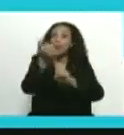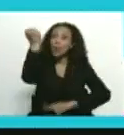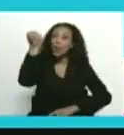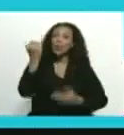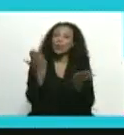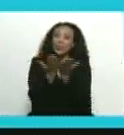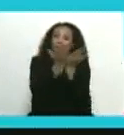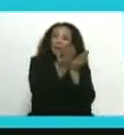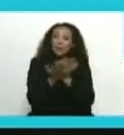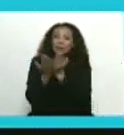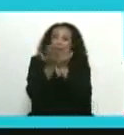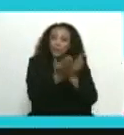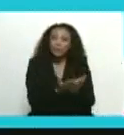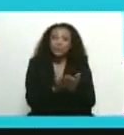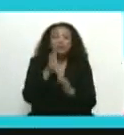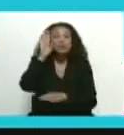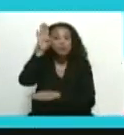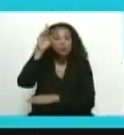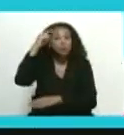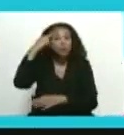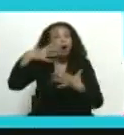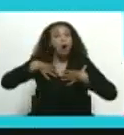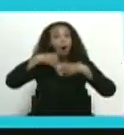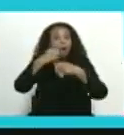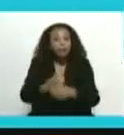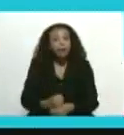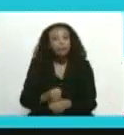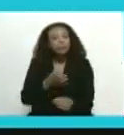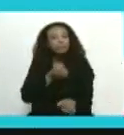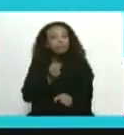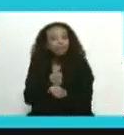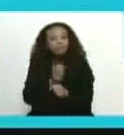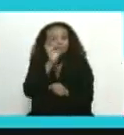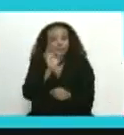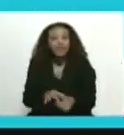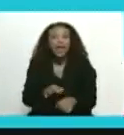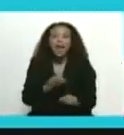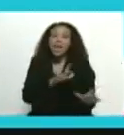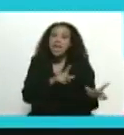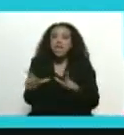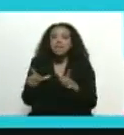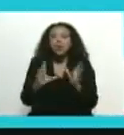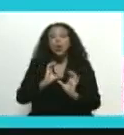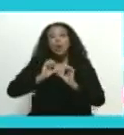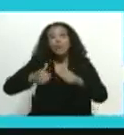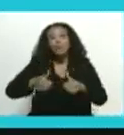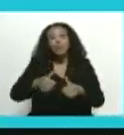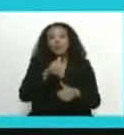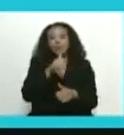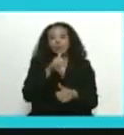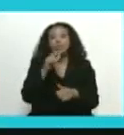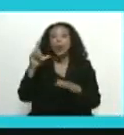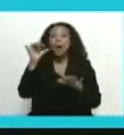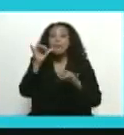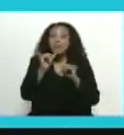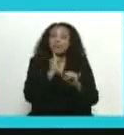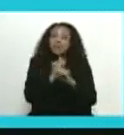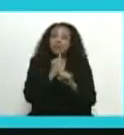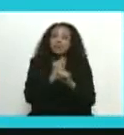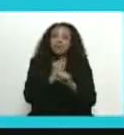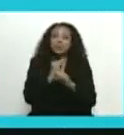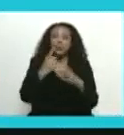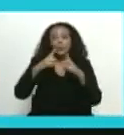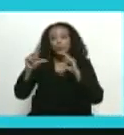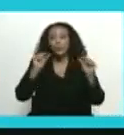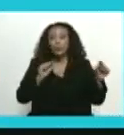académicos. Son el futuro y confiamos en ellos. Dicho esto, comenzamos con Medios, Redes y Paredes.